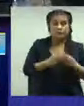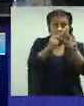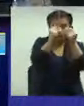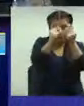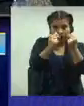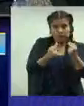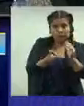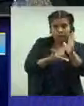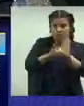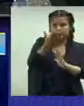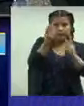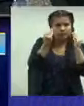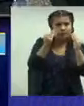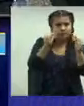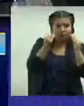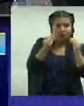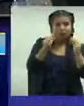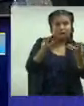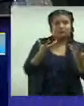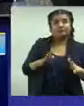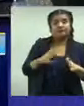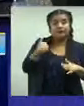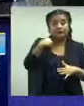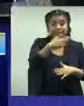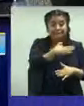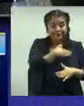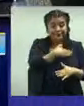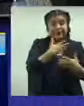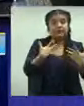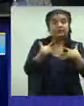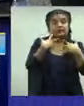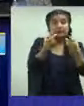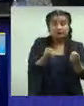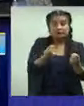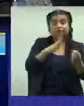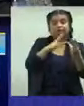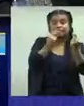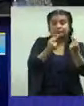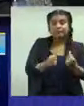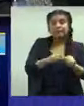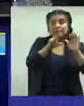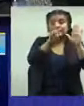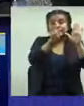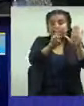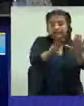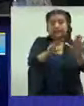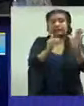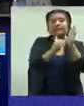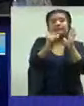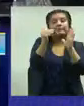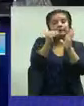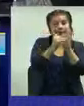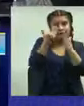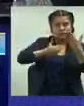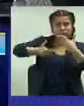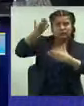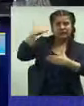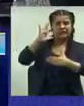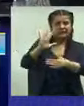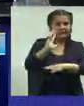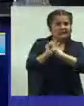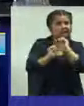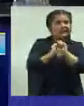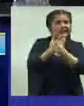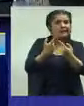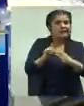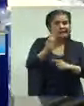Desfinanciamiento tan grande, es que es muy grande. Sí. El Ministerio de Salud tenía un presupuesto de 7.000 millones hace 5 años. Y de los